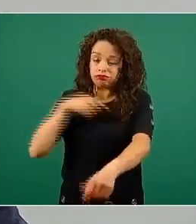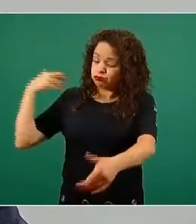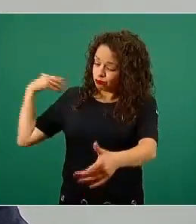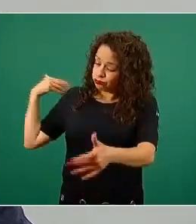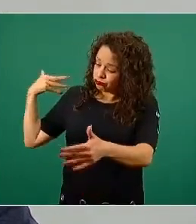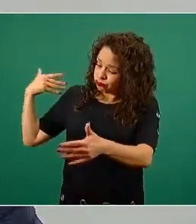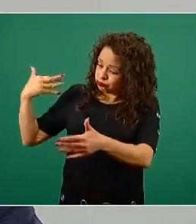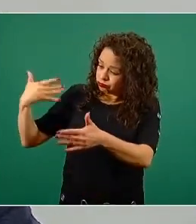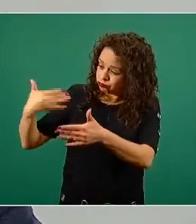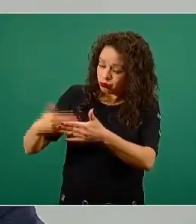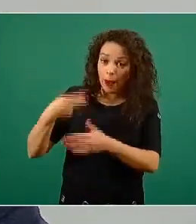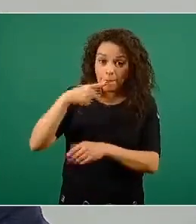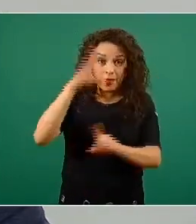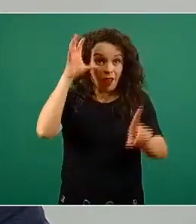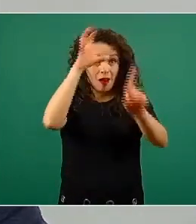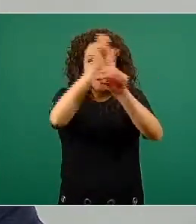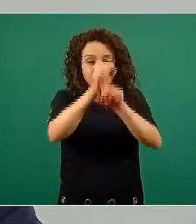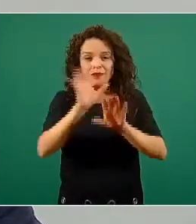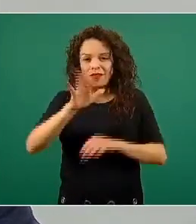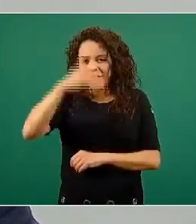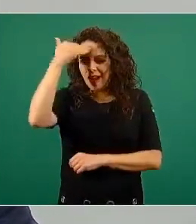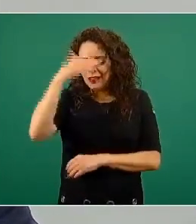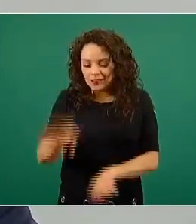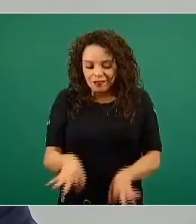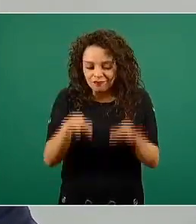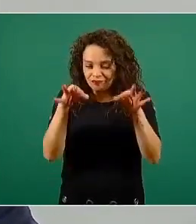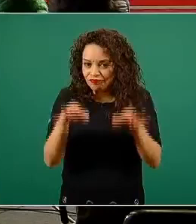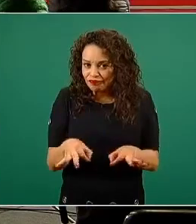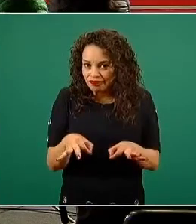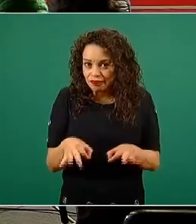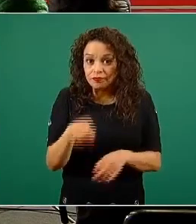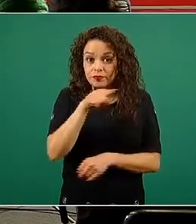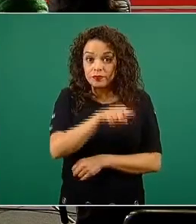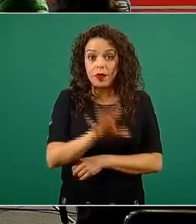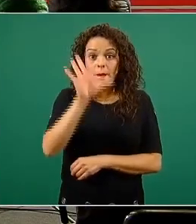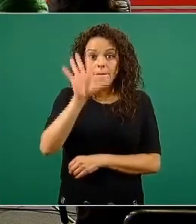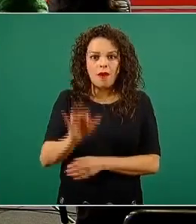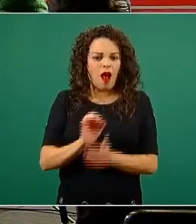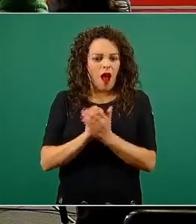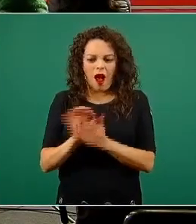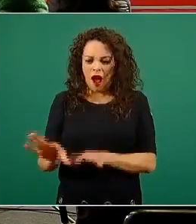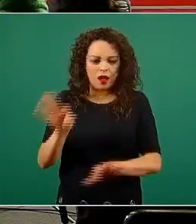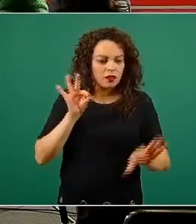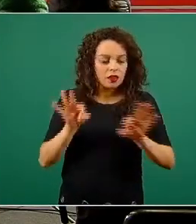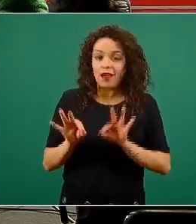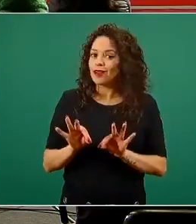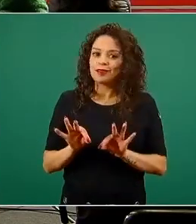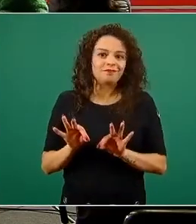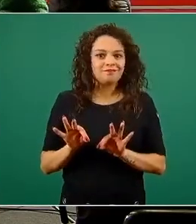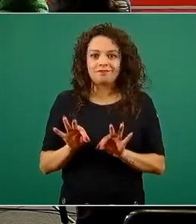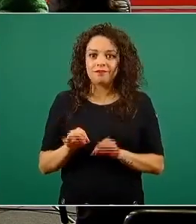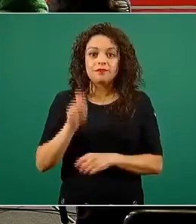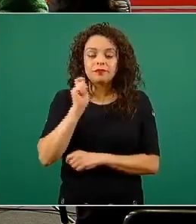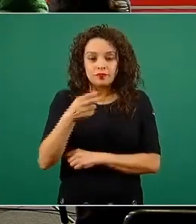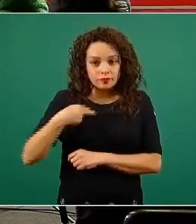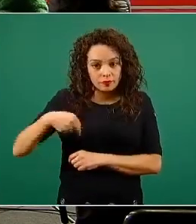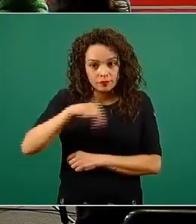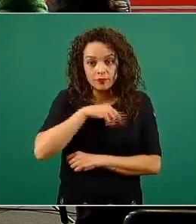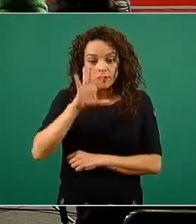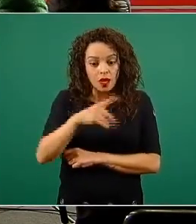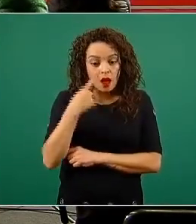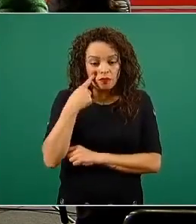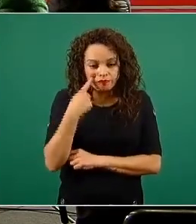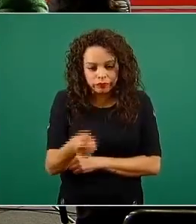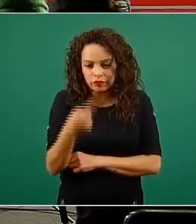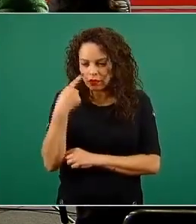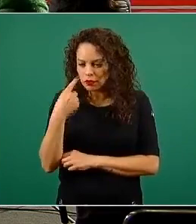claramente definida, y esto no es al azar, esto viene también de la observación empírica que hemos visto durante muchos